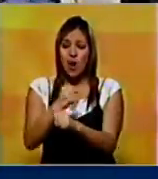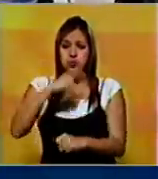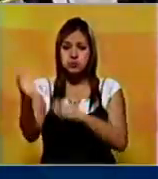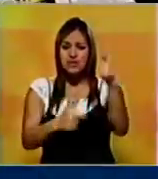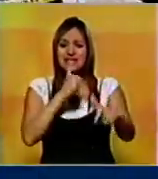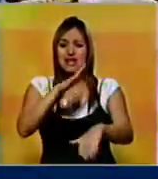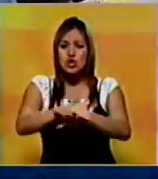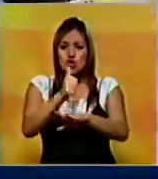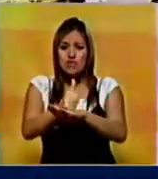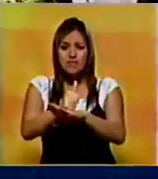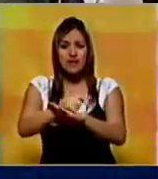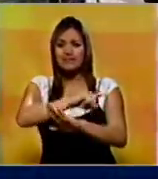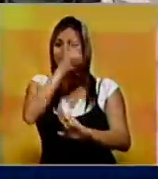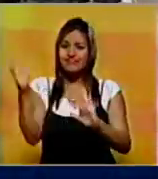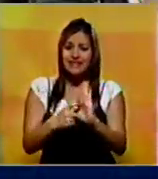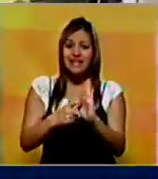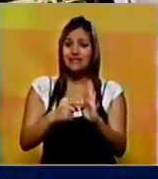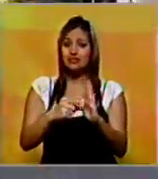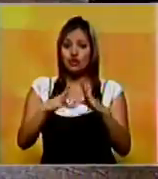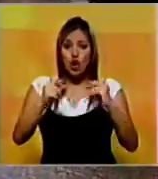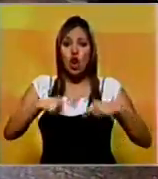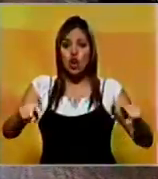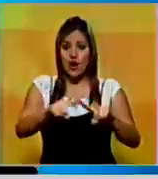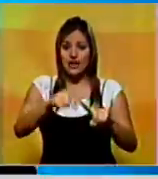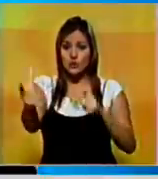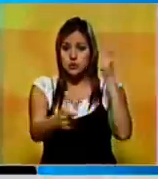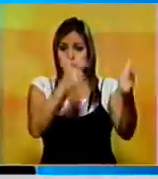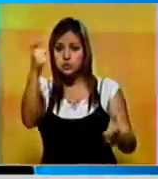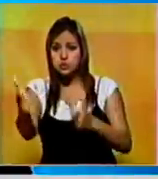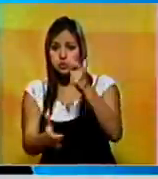implicados se encuentra desplegado en toda la zona